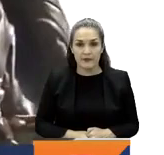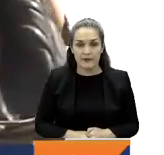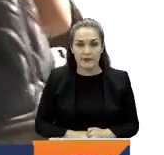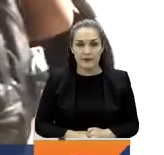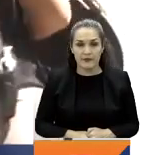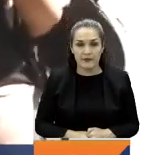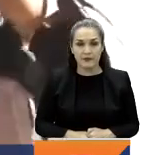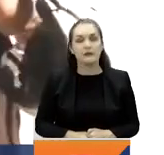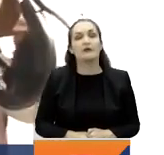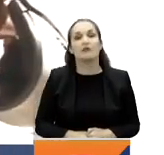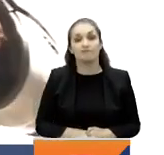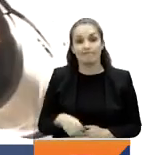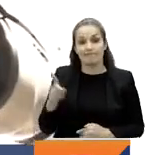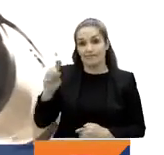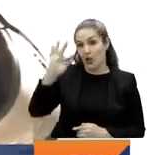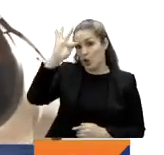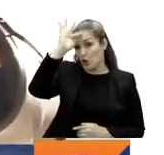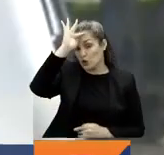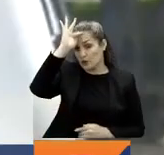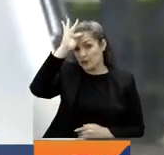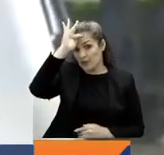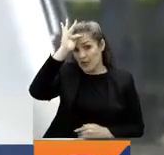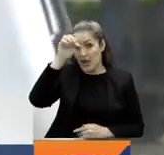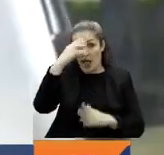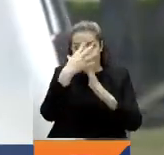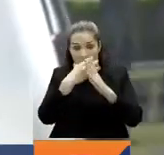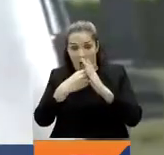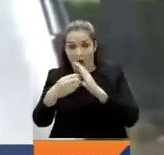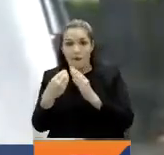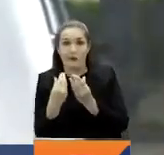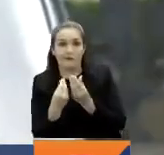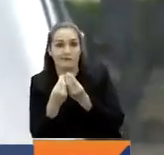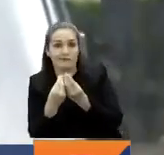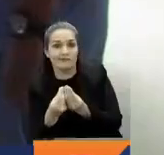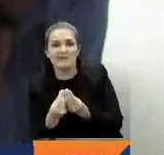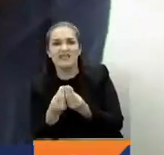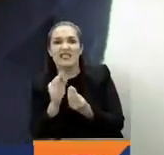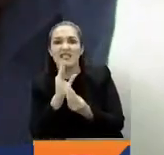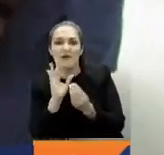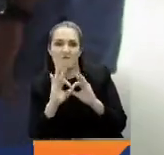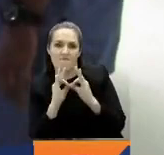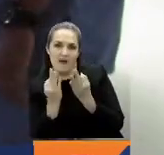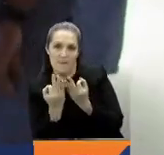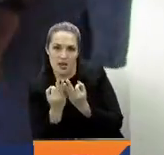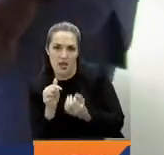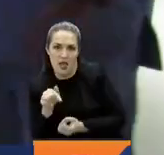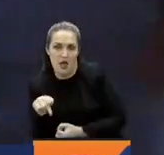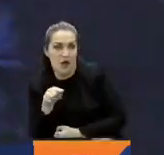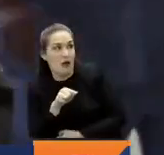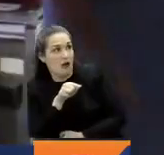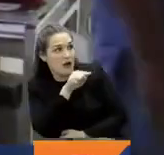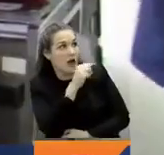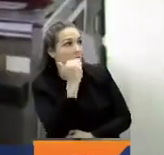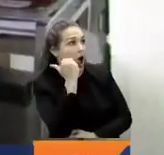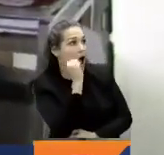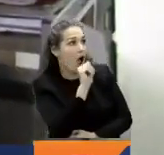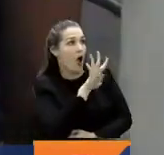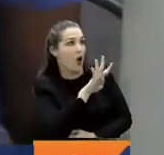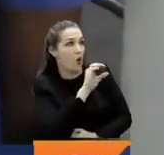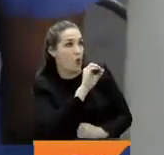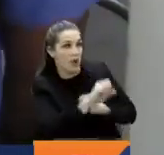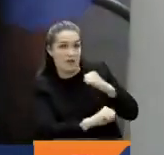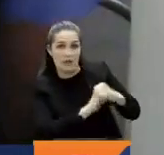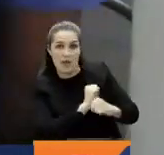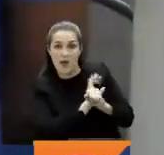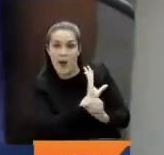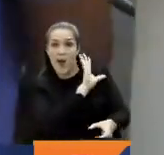A las afueras de esta clínica del sur de Cali ha permanecido la familia de una mujer de 40 años. Es una paciente diagnosticada con COVID-19 que